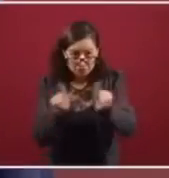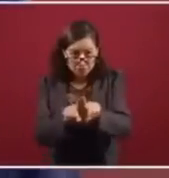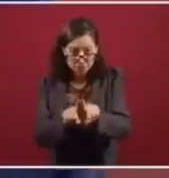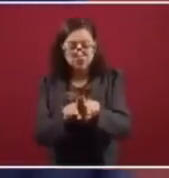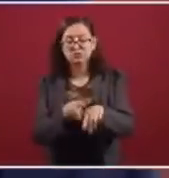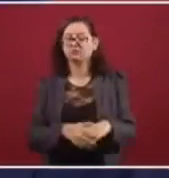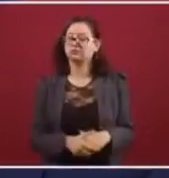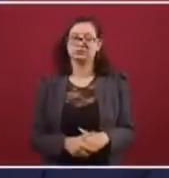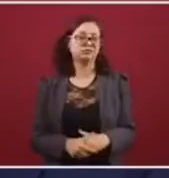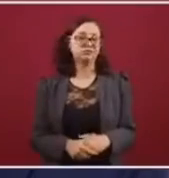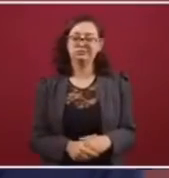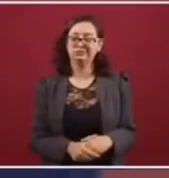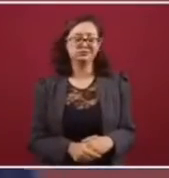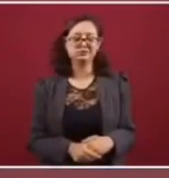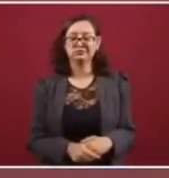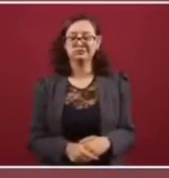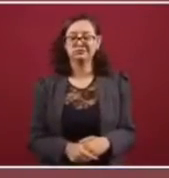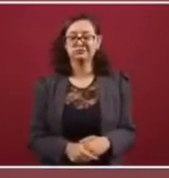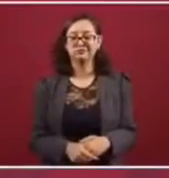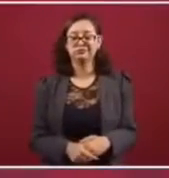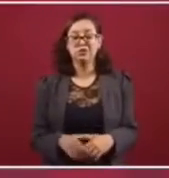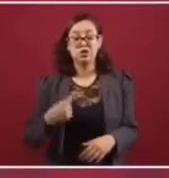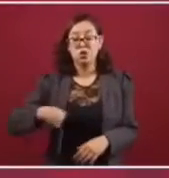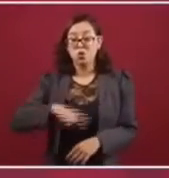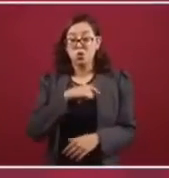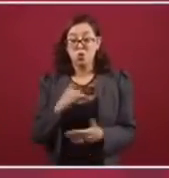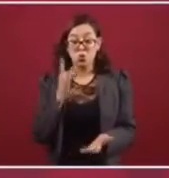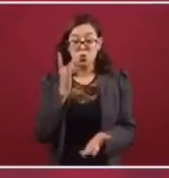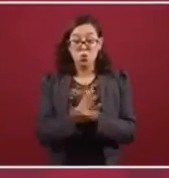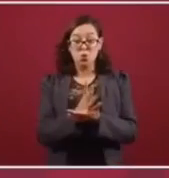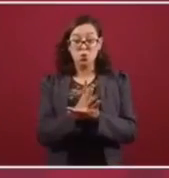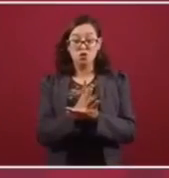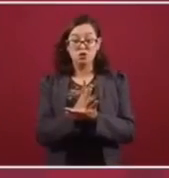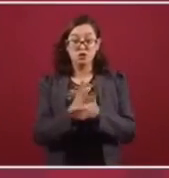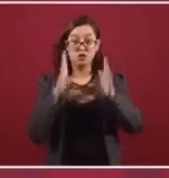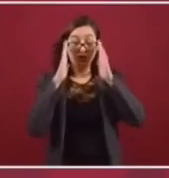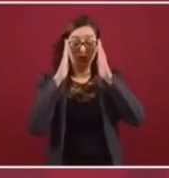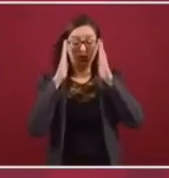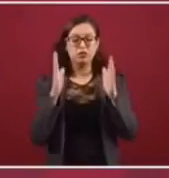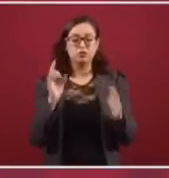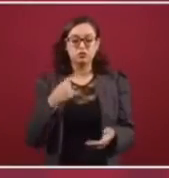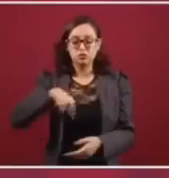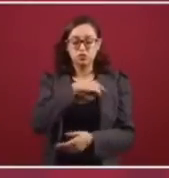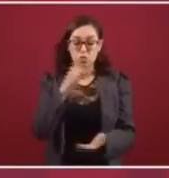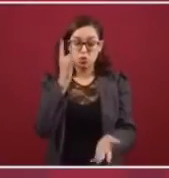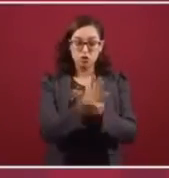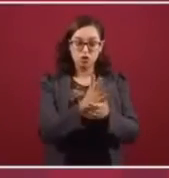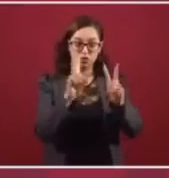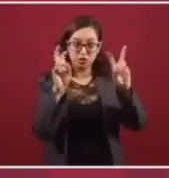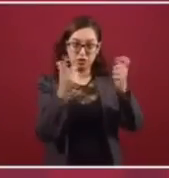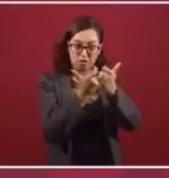Porque nosotros ya no vamos a utilizar solo como parámetro el crecimiento.